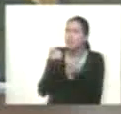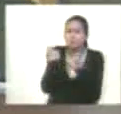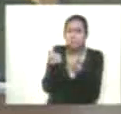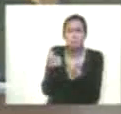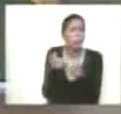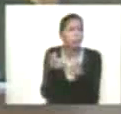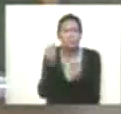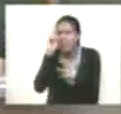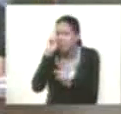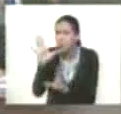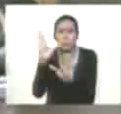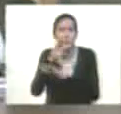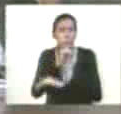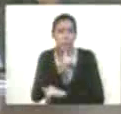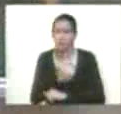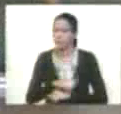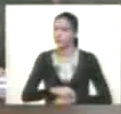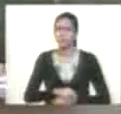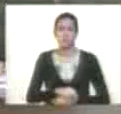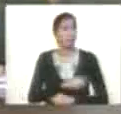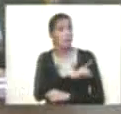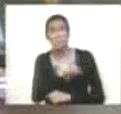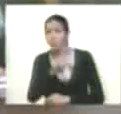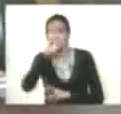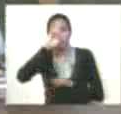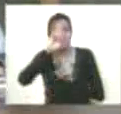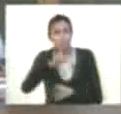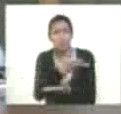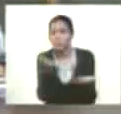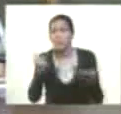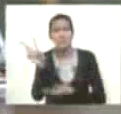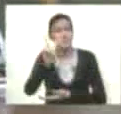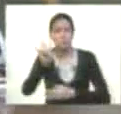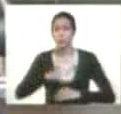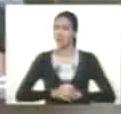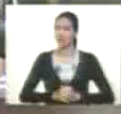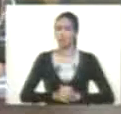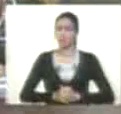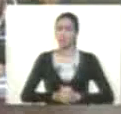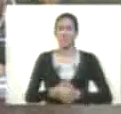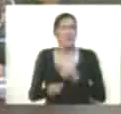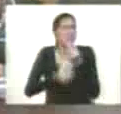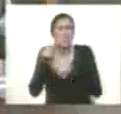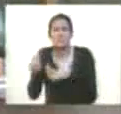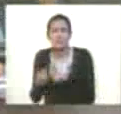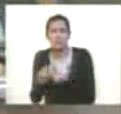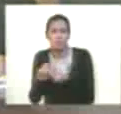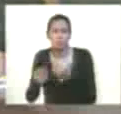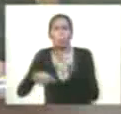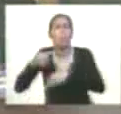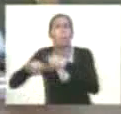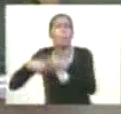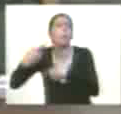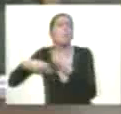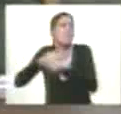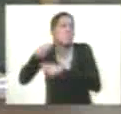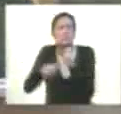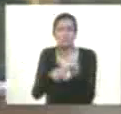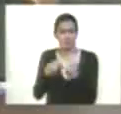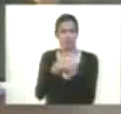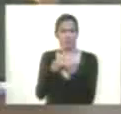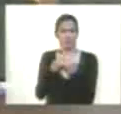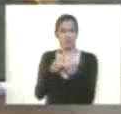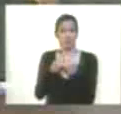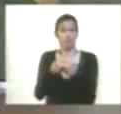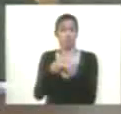respeto para millones de venezolanos, ¿qué se puede esperar que venga de esa Asamblea Nacional burguesa ADECA? Así